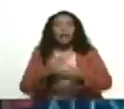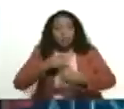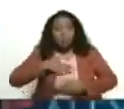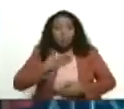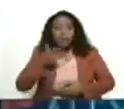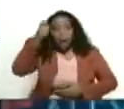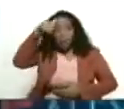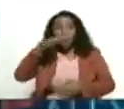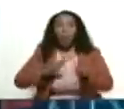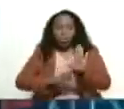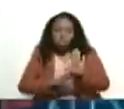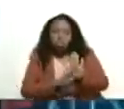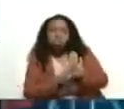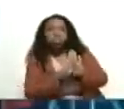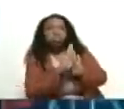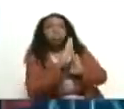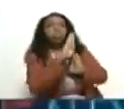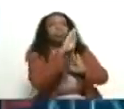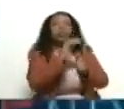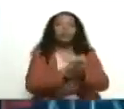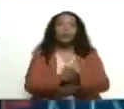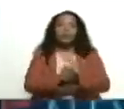con una vida digna.